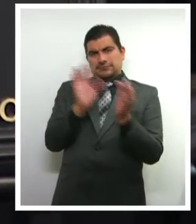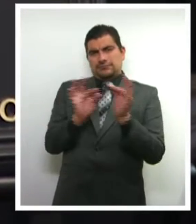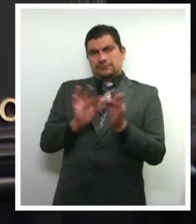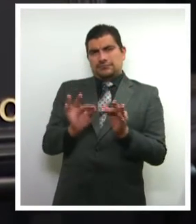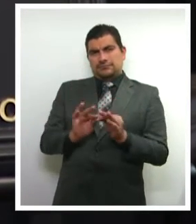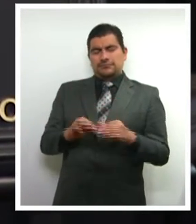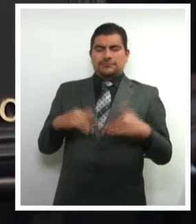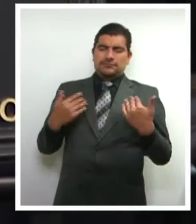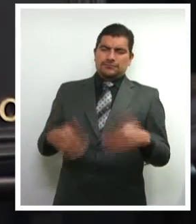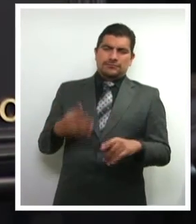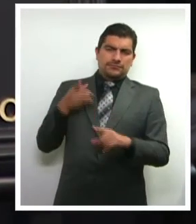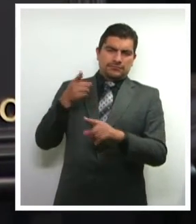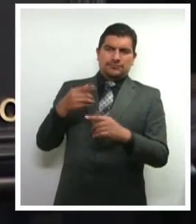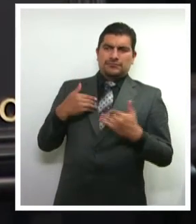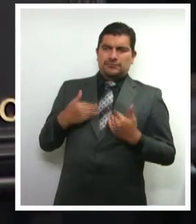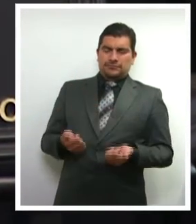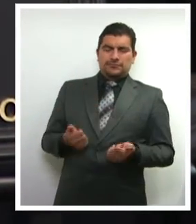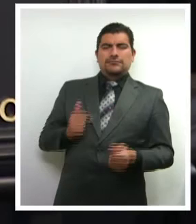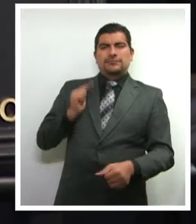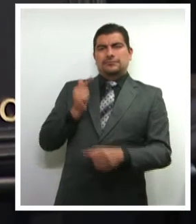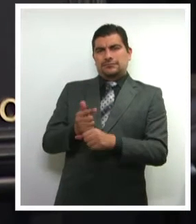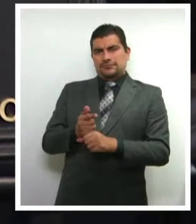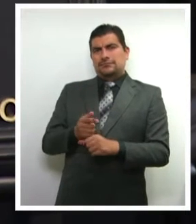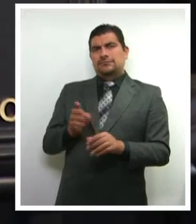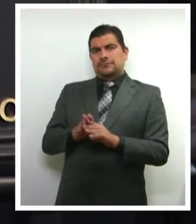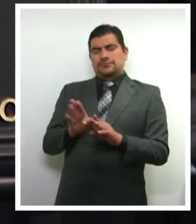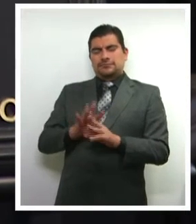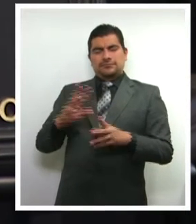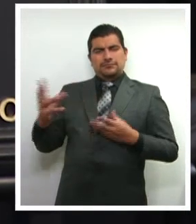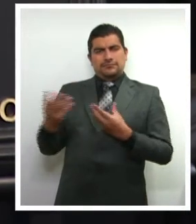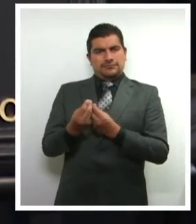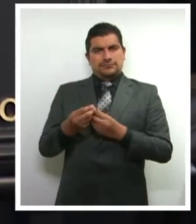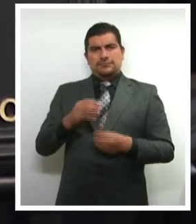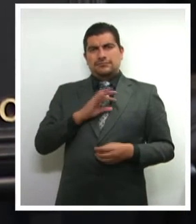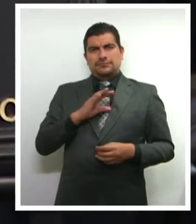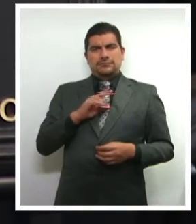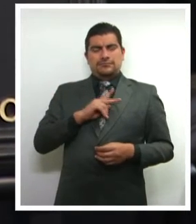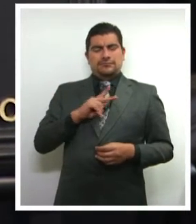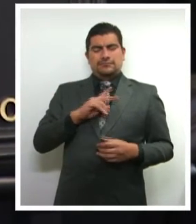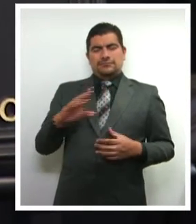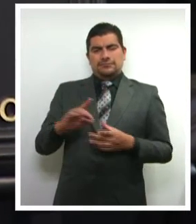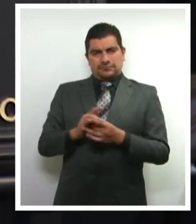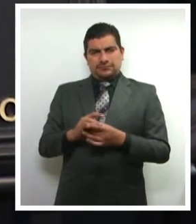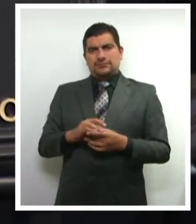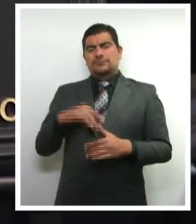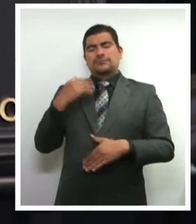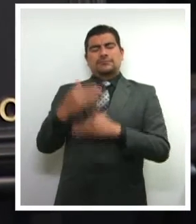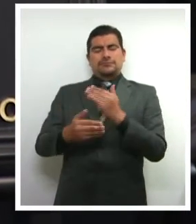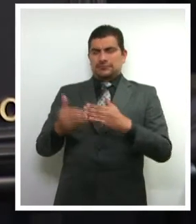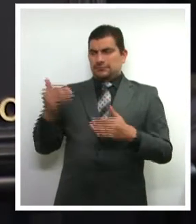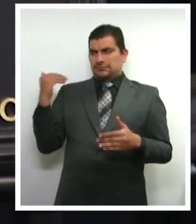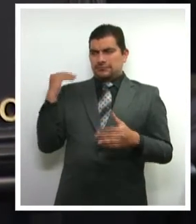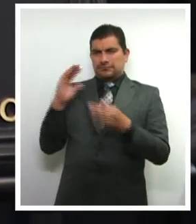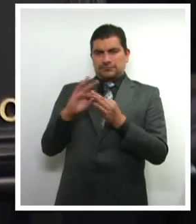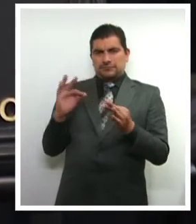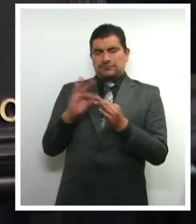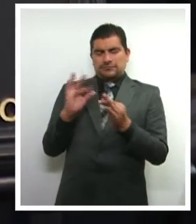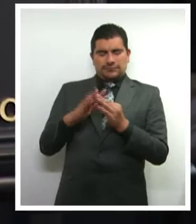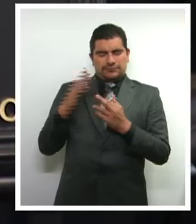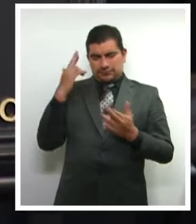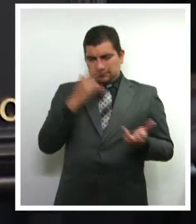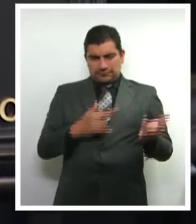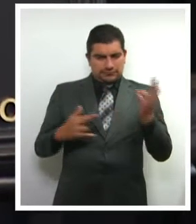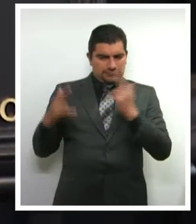les haría sentir un sentido de pertenencia. A partir de lo anterior, después de